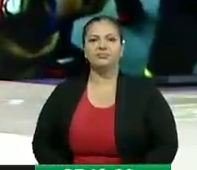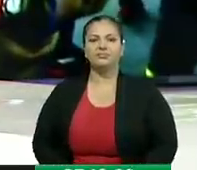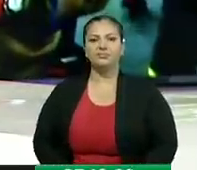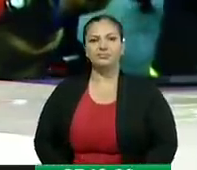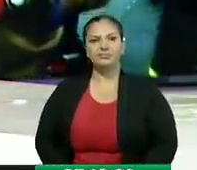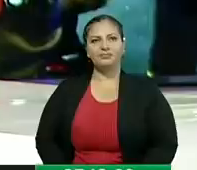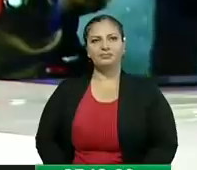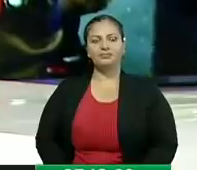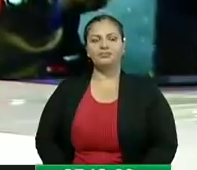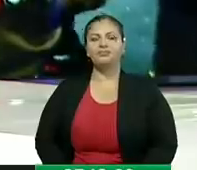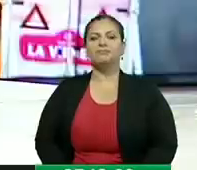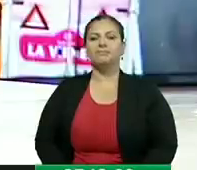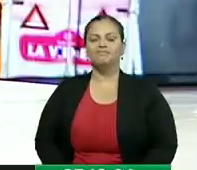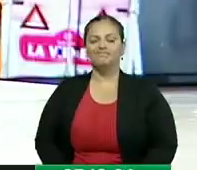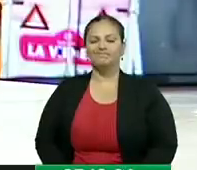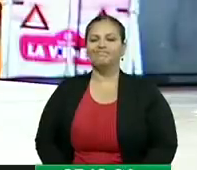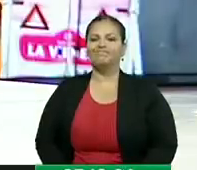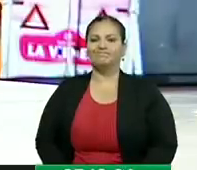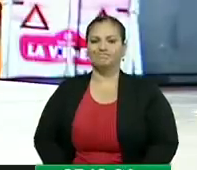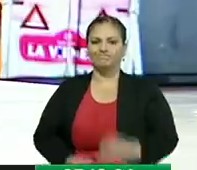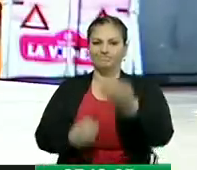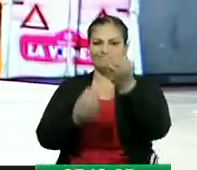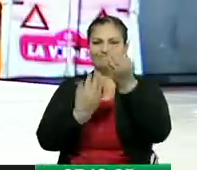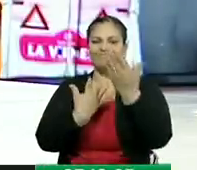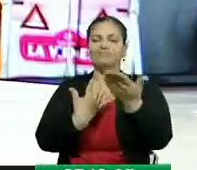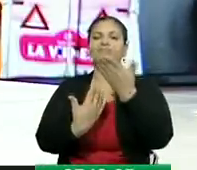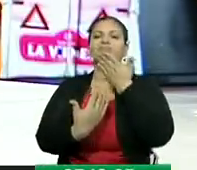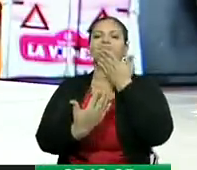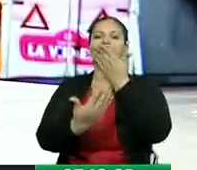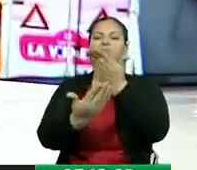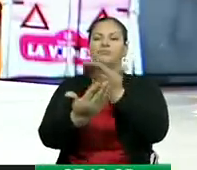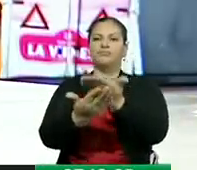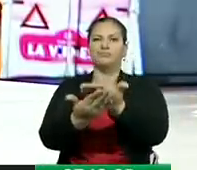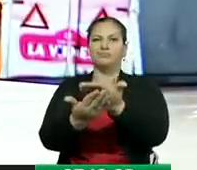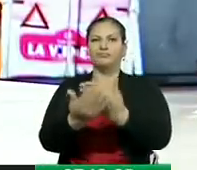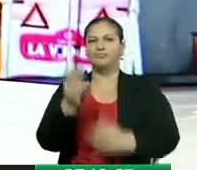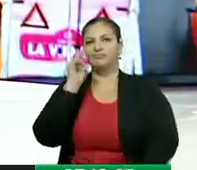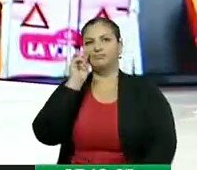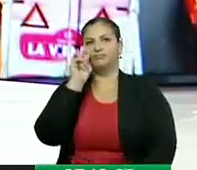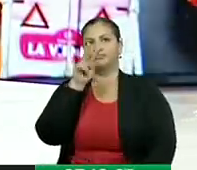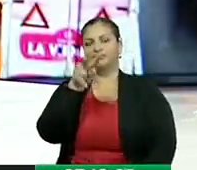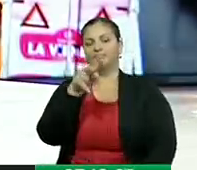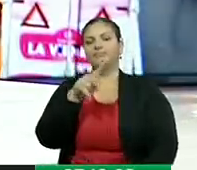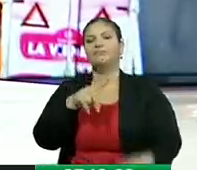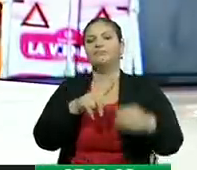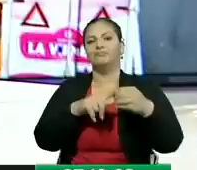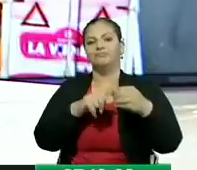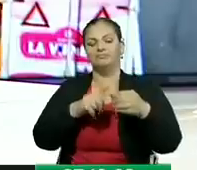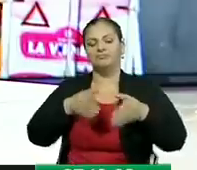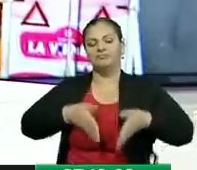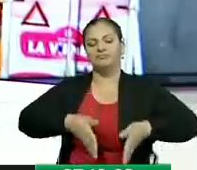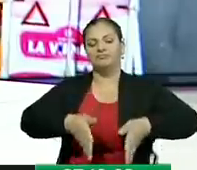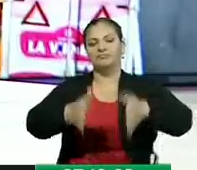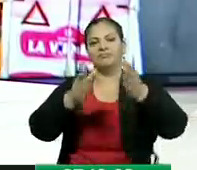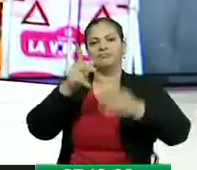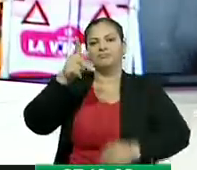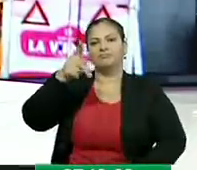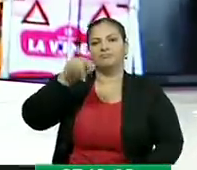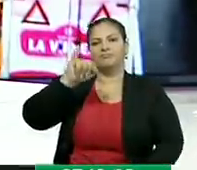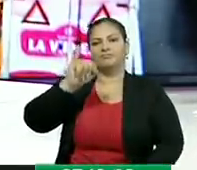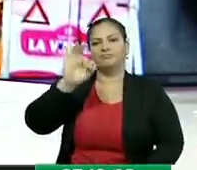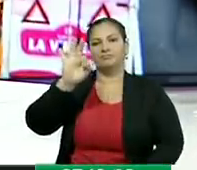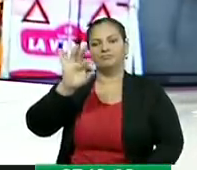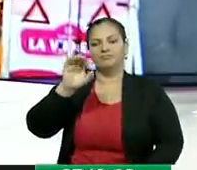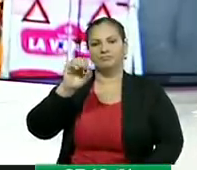día. Buenos días, Iván, gracias por tu reporte desde el escenario donde se produjera este terrible accidente